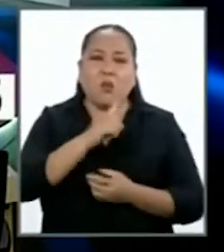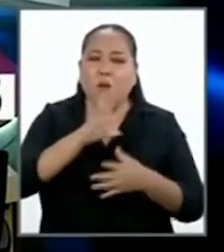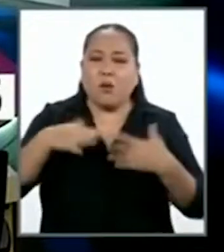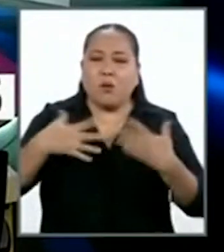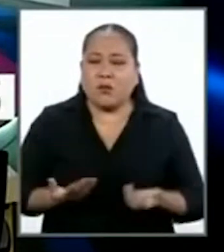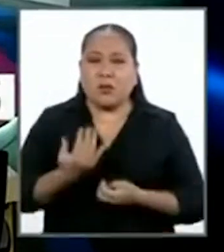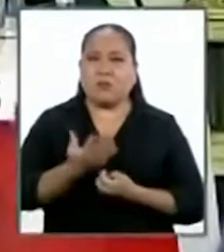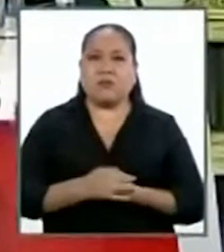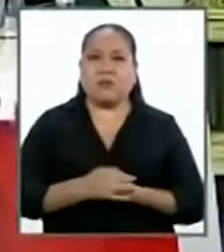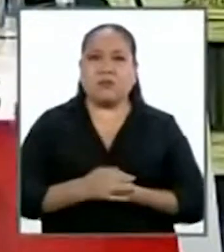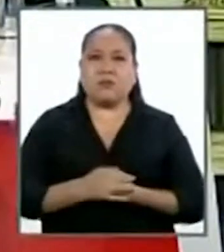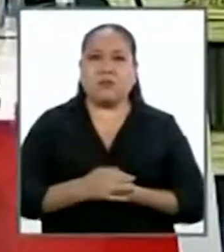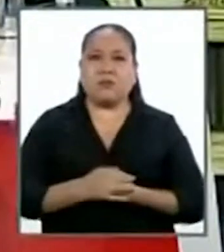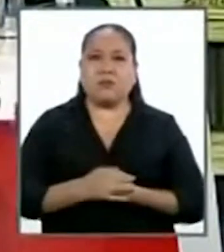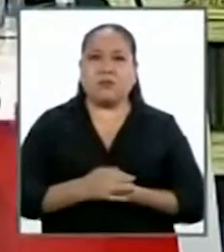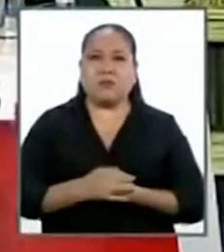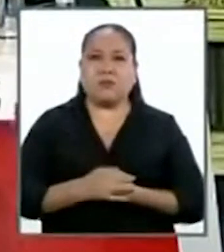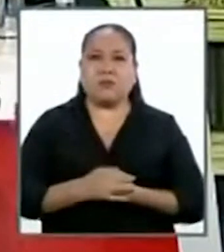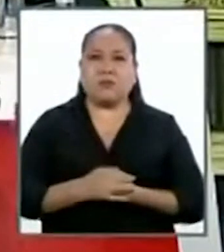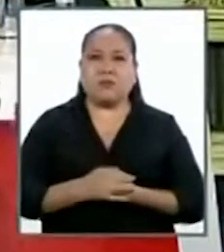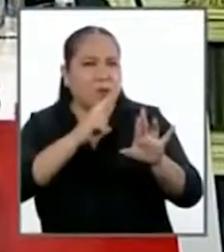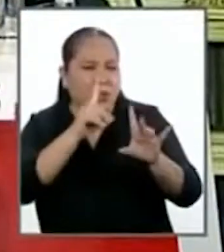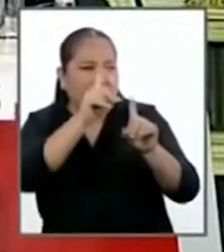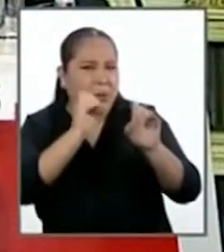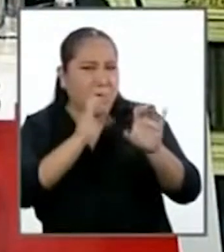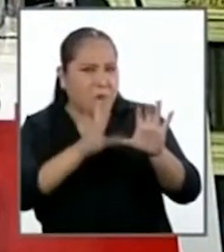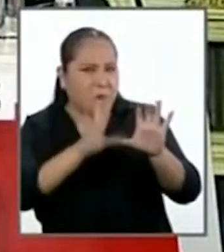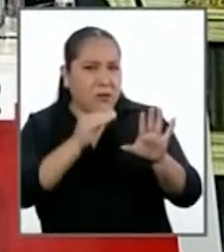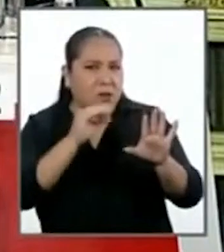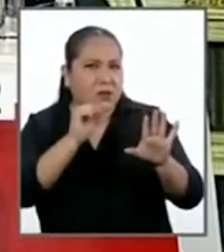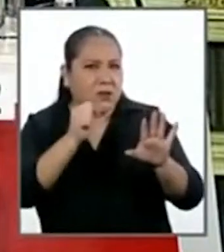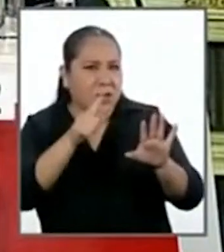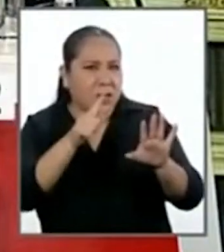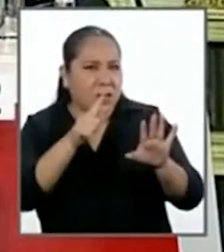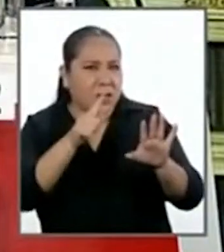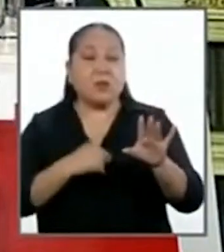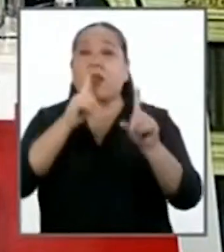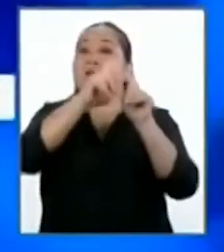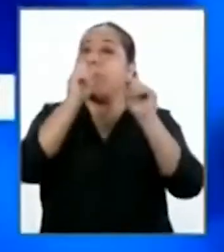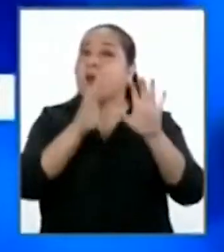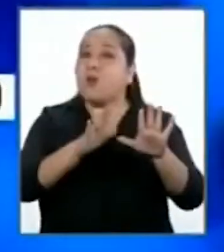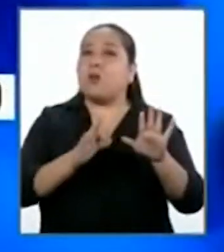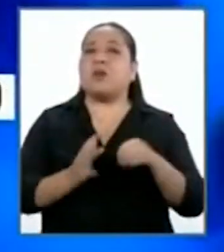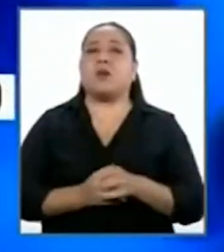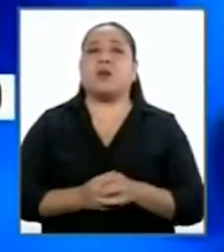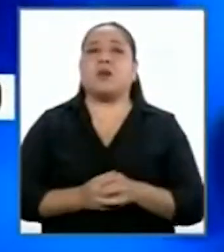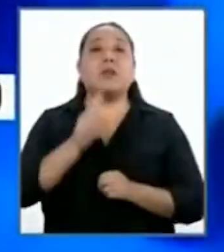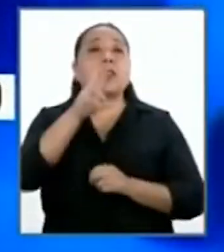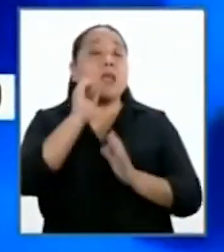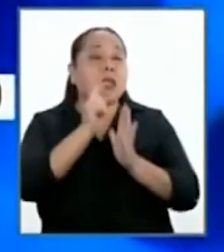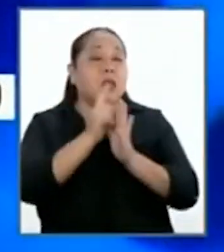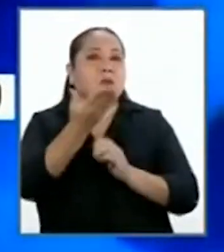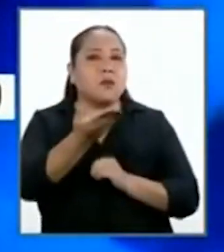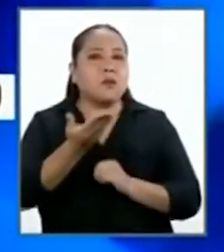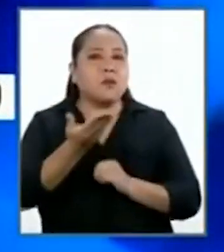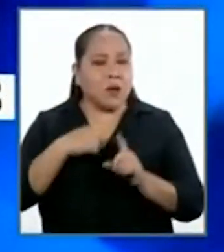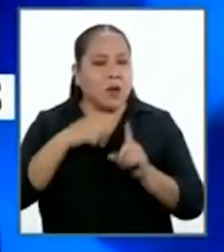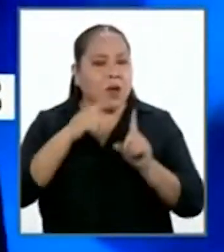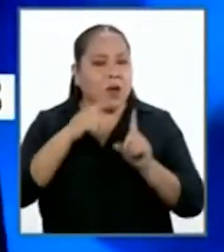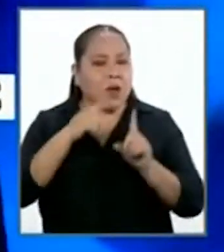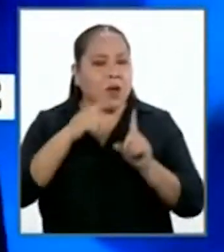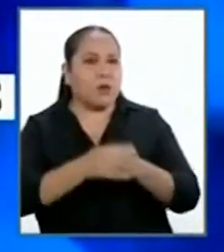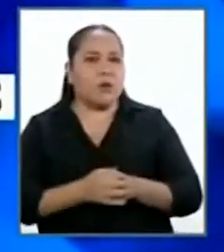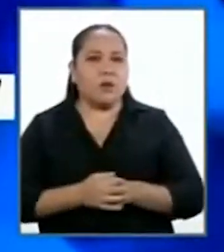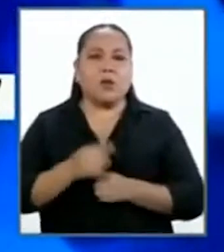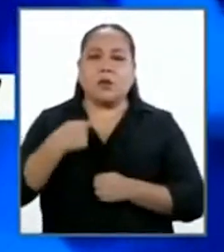puede responder la pregunta por favor señor salaverry puede responder a una bien en 30 segundos se le ha formulado una pregunta